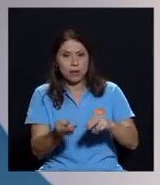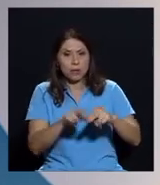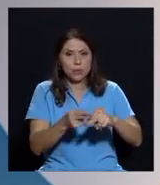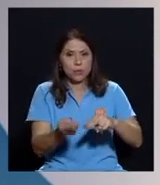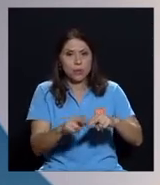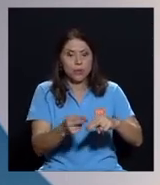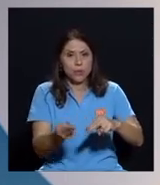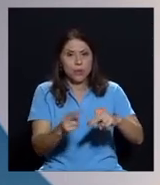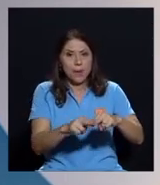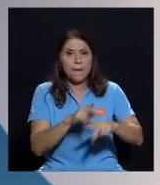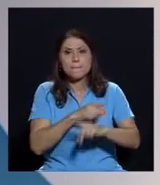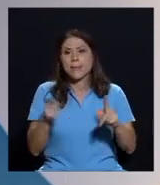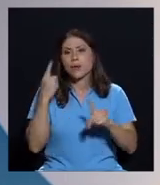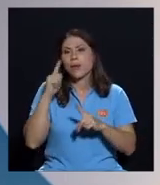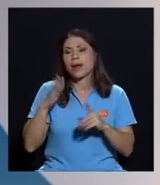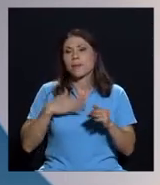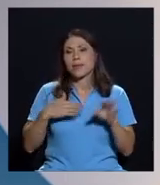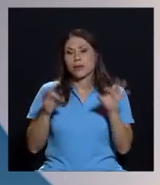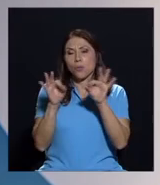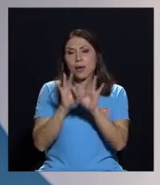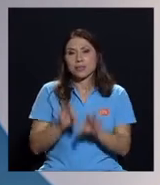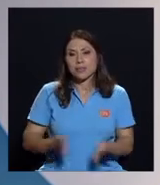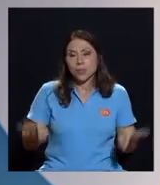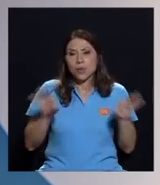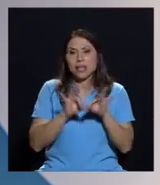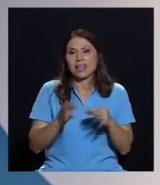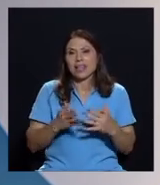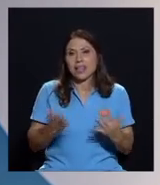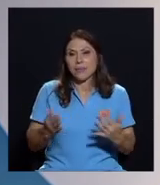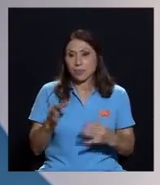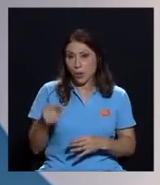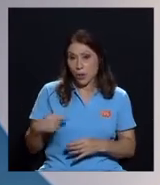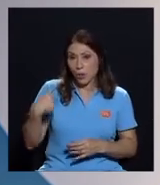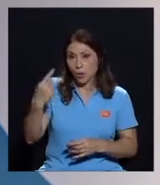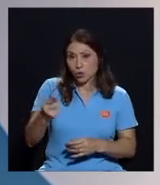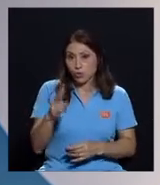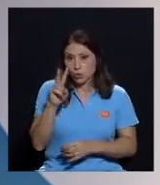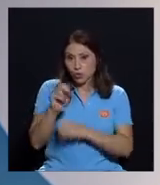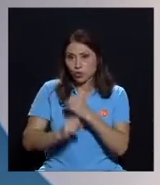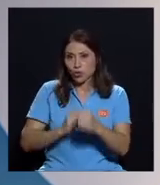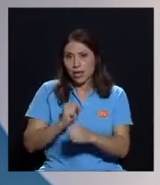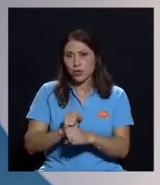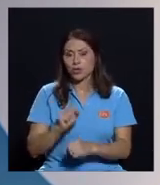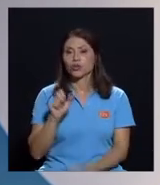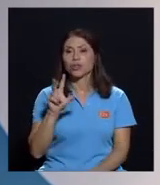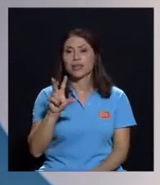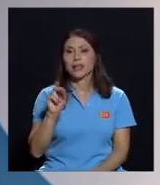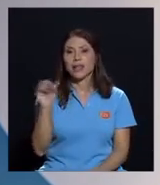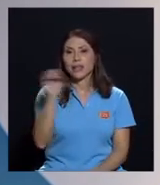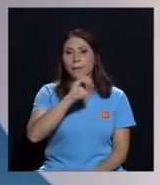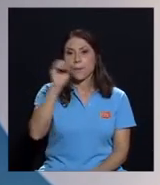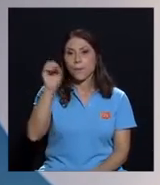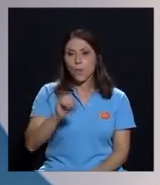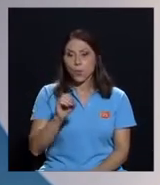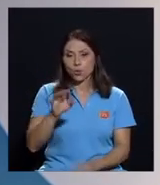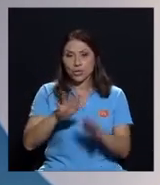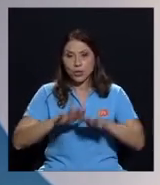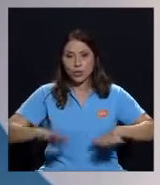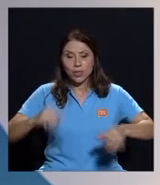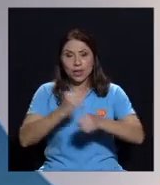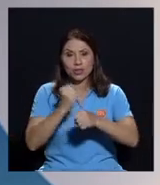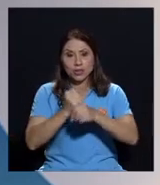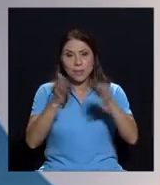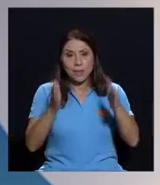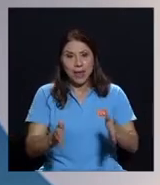para mí también lo ha dicho en los próximos dos años el 30 por ciento de los empleados del sector centralizado estaban en